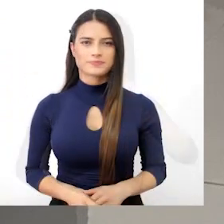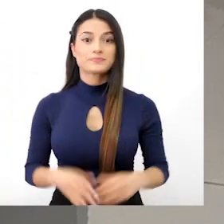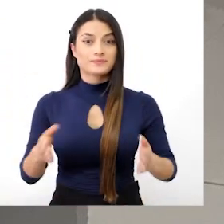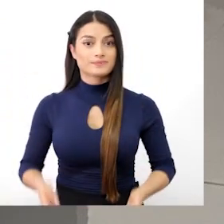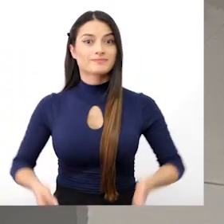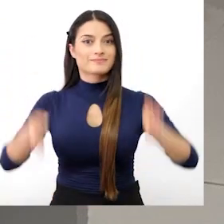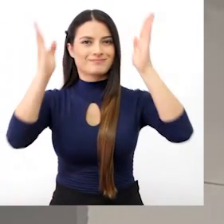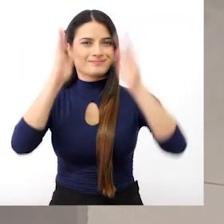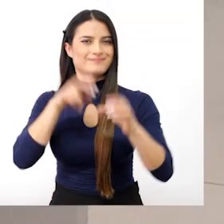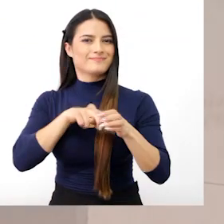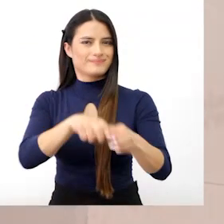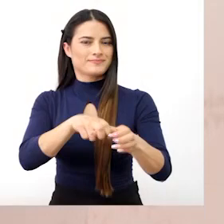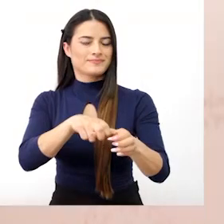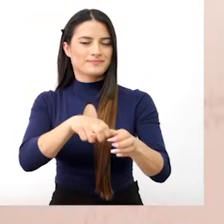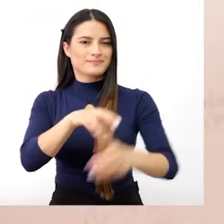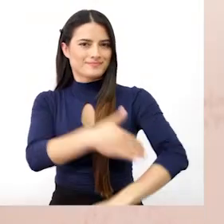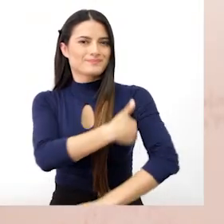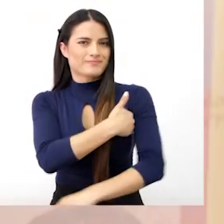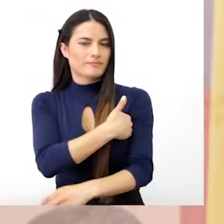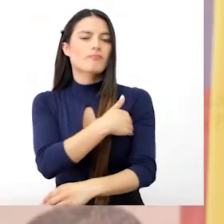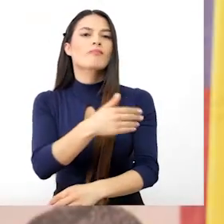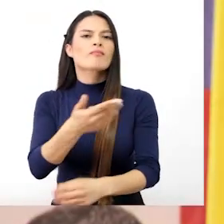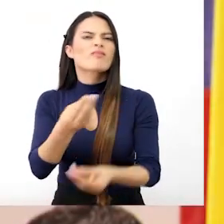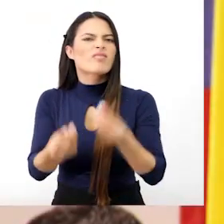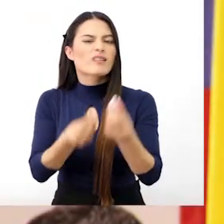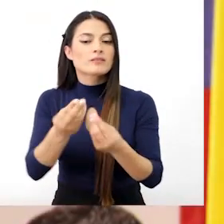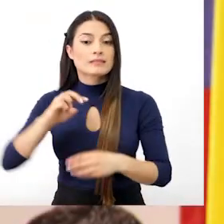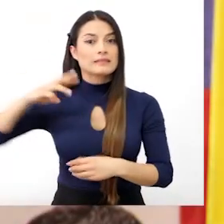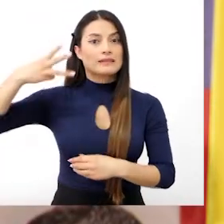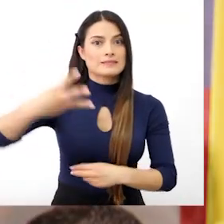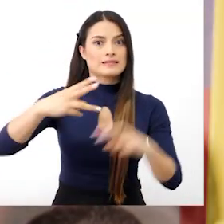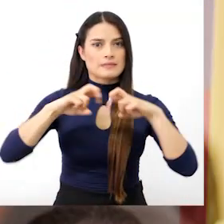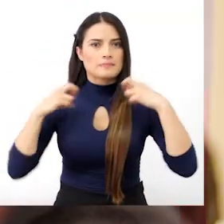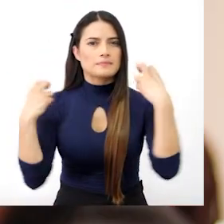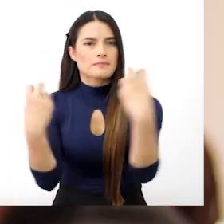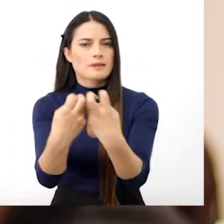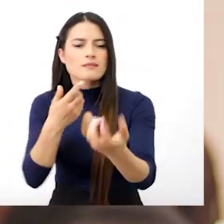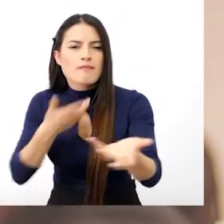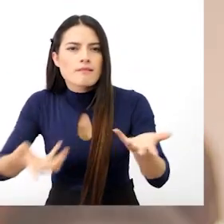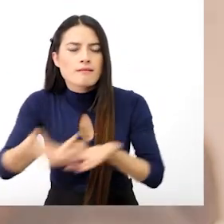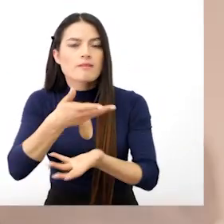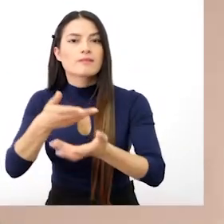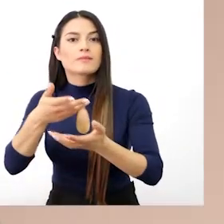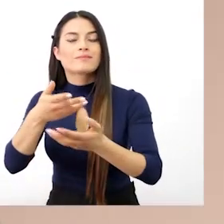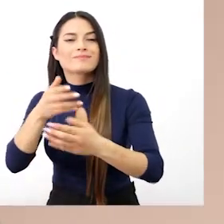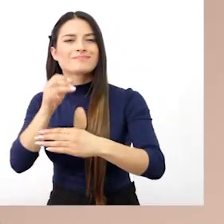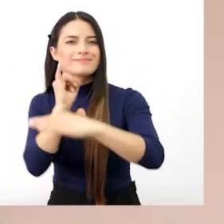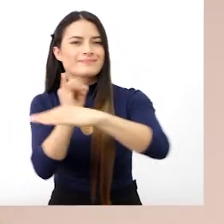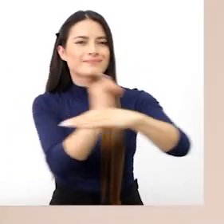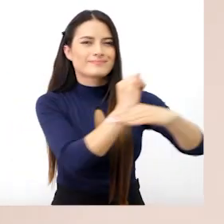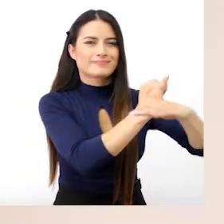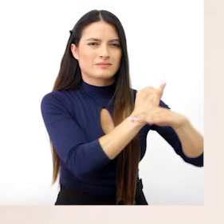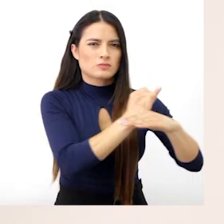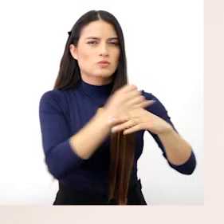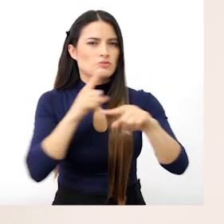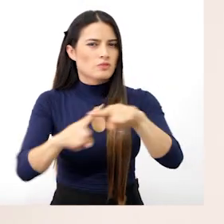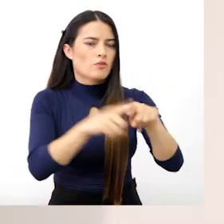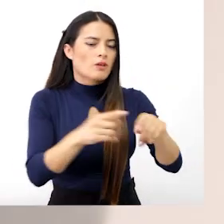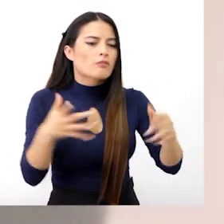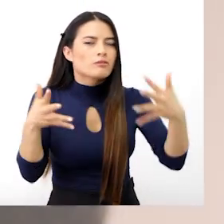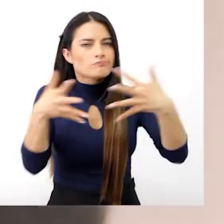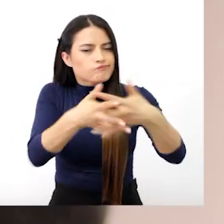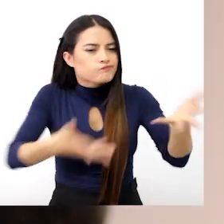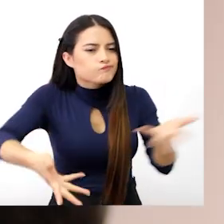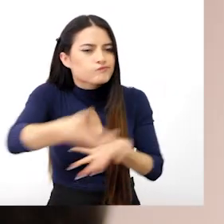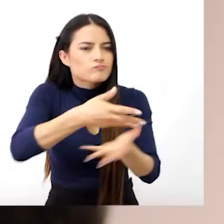región. En las instalaciones del Ministerio de Transporte se llevó a cabo la tercera mesa de articulación interinstitucional